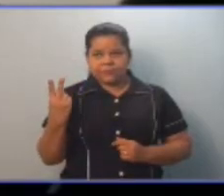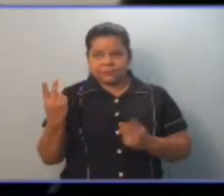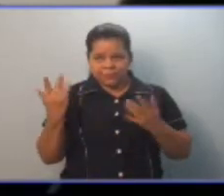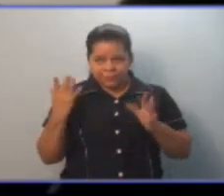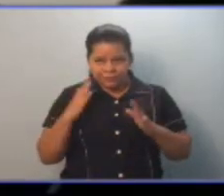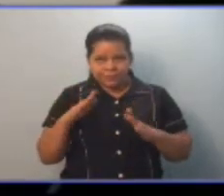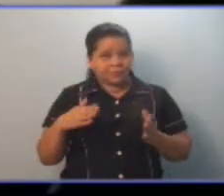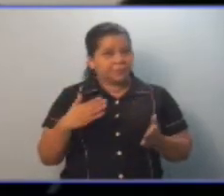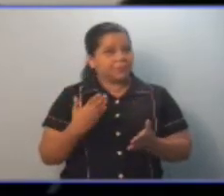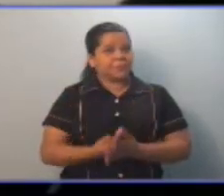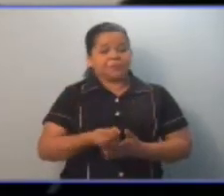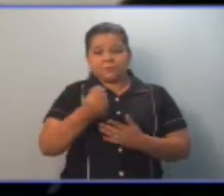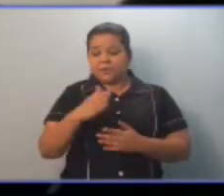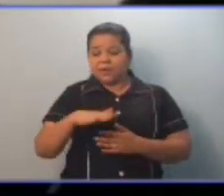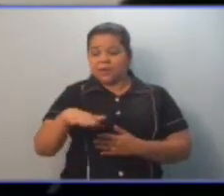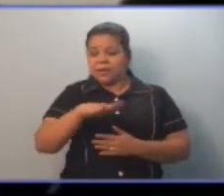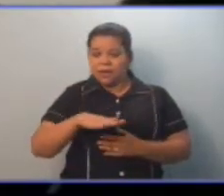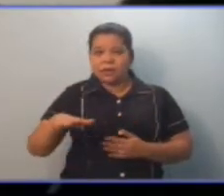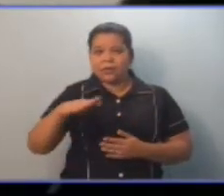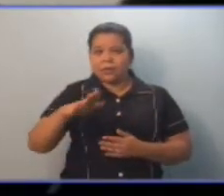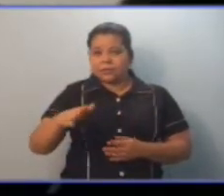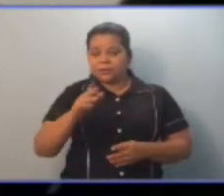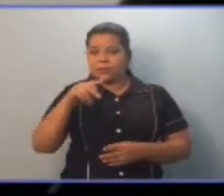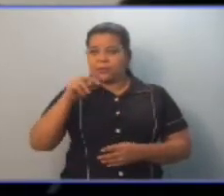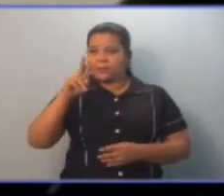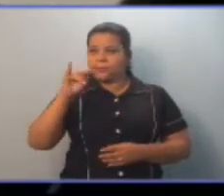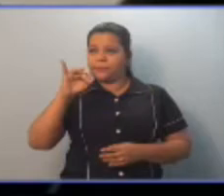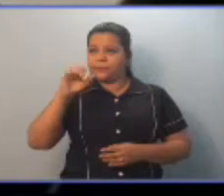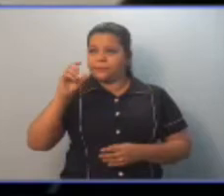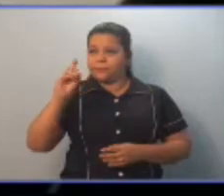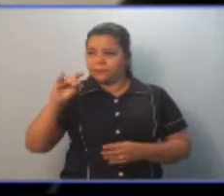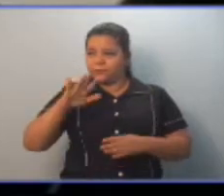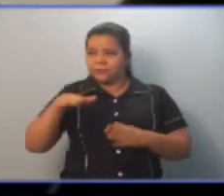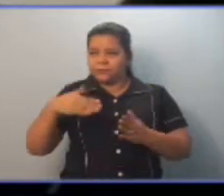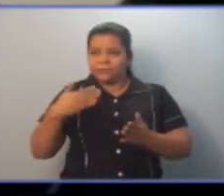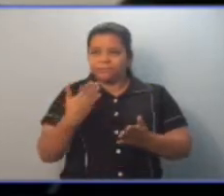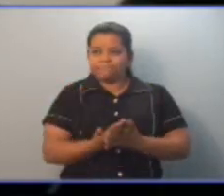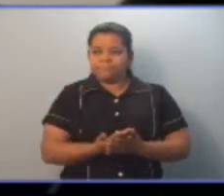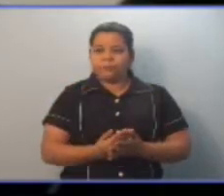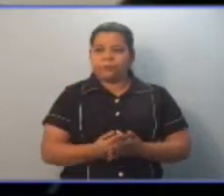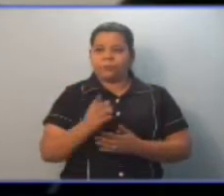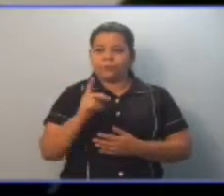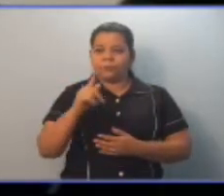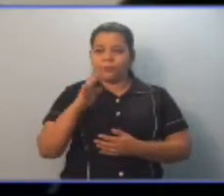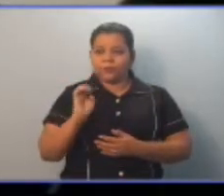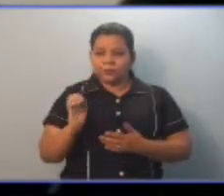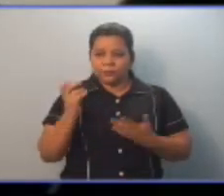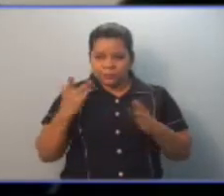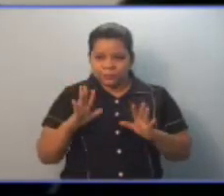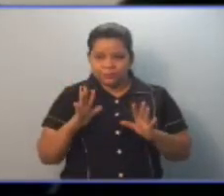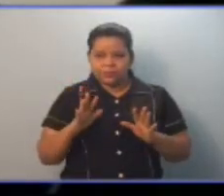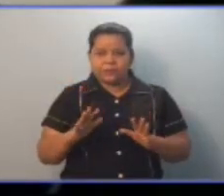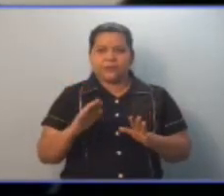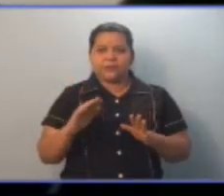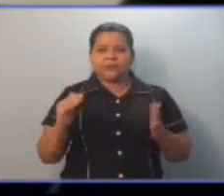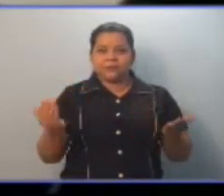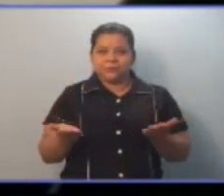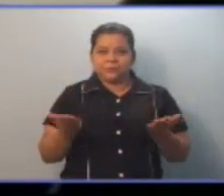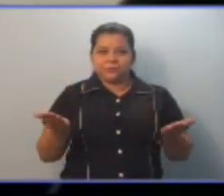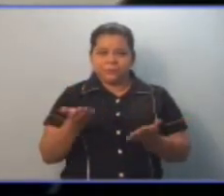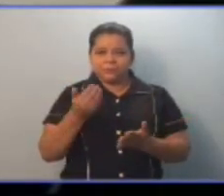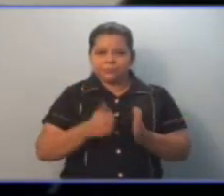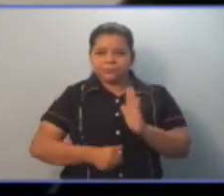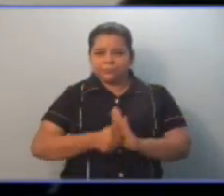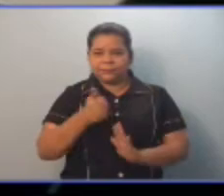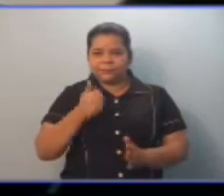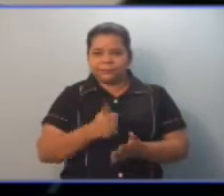de la sección de probidad y las decisiones que la Corte Plena ha tomado en los casos resueltos